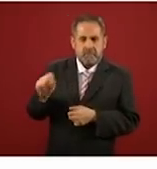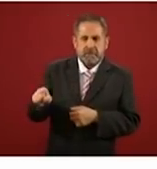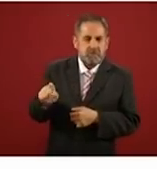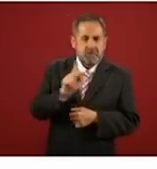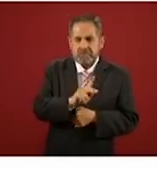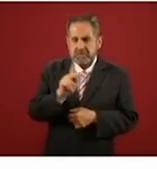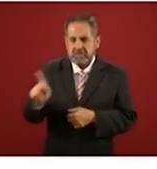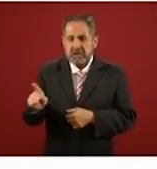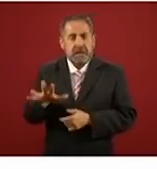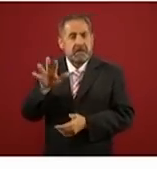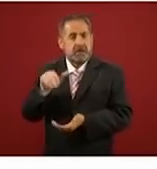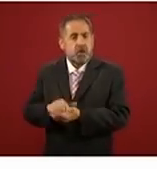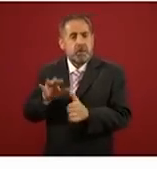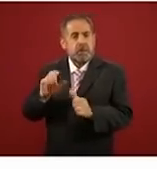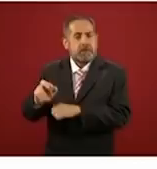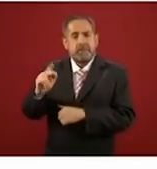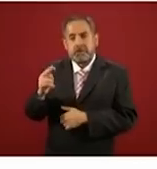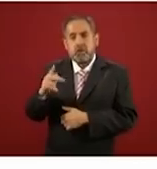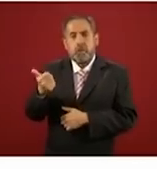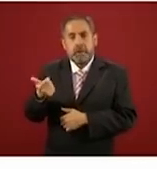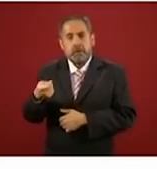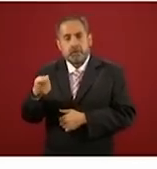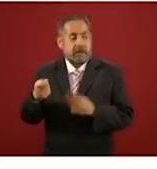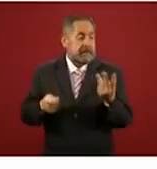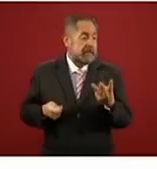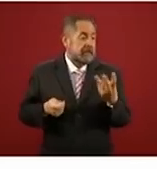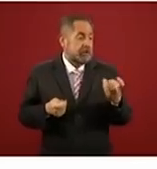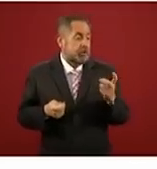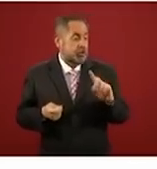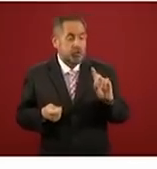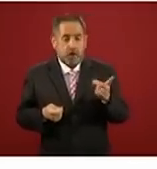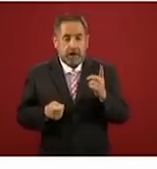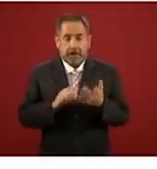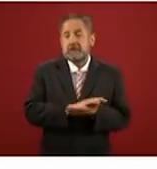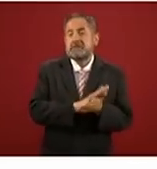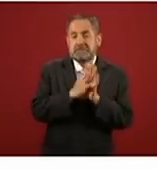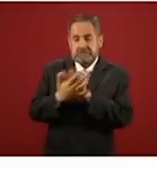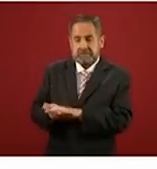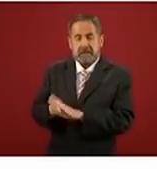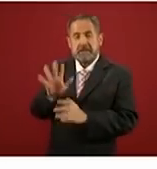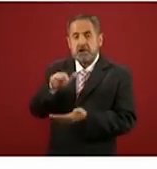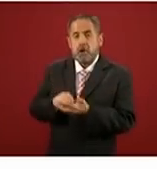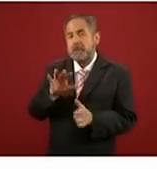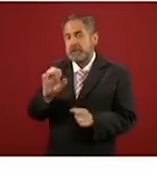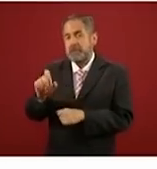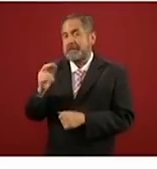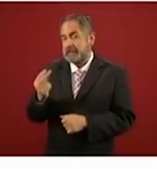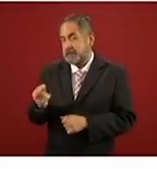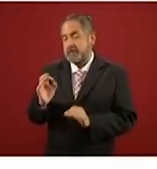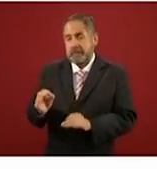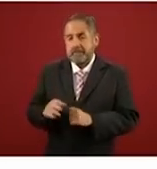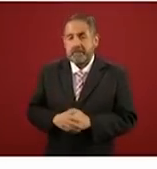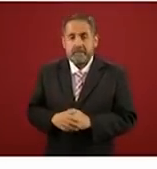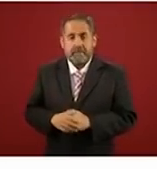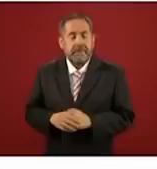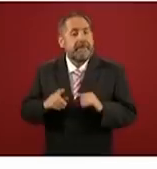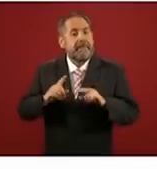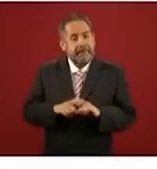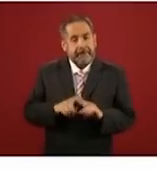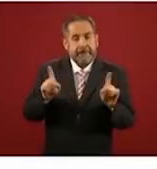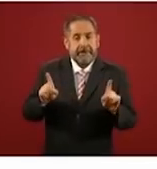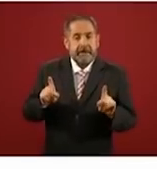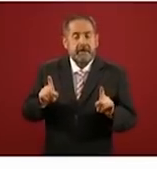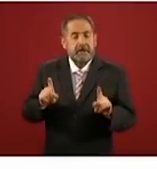atlántico nos da 5 mil 625 pesos por 300 dólares sin embargo en la costa del pacífico